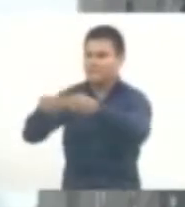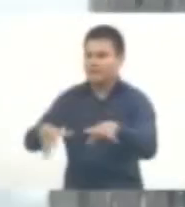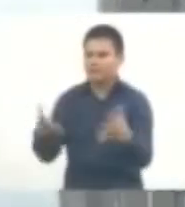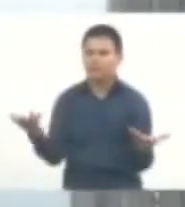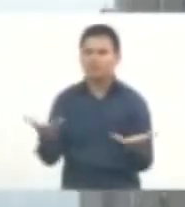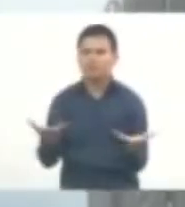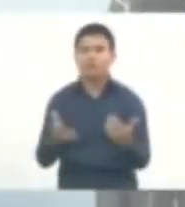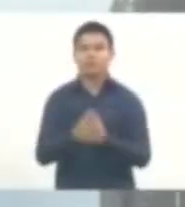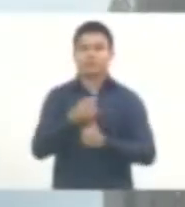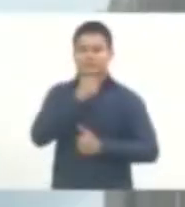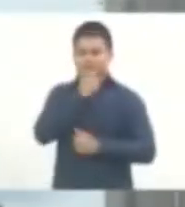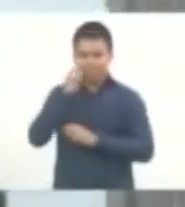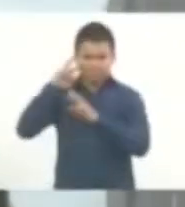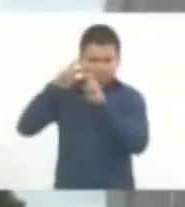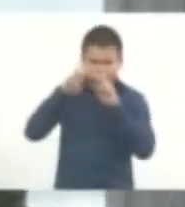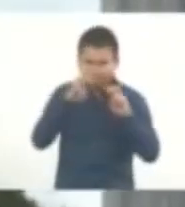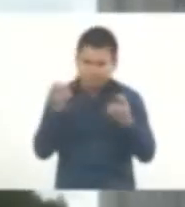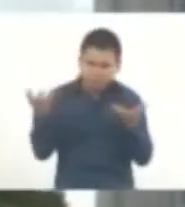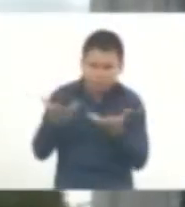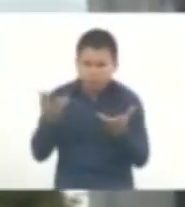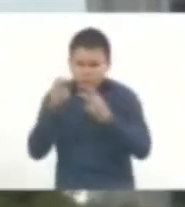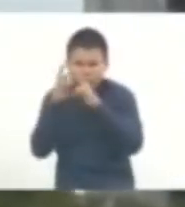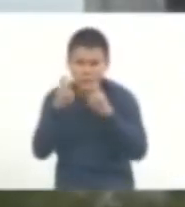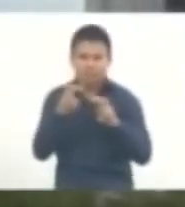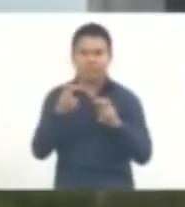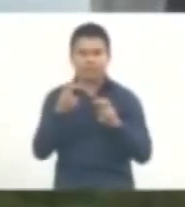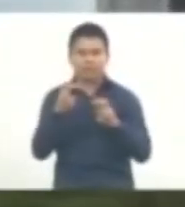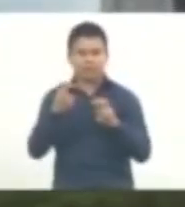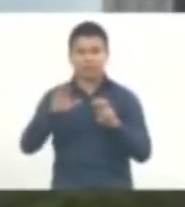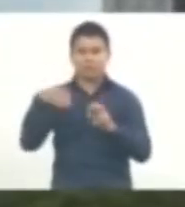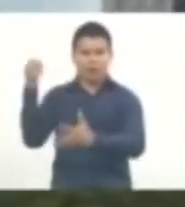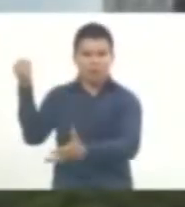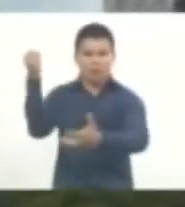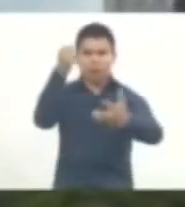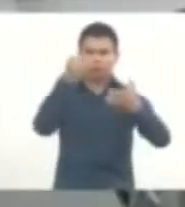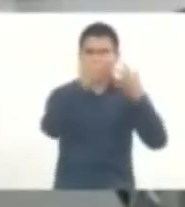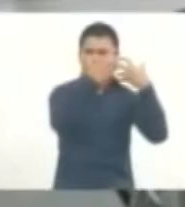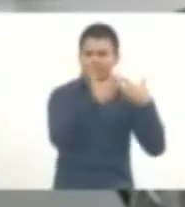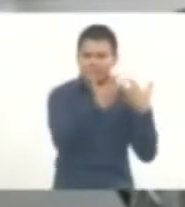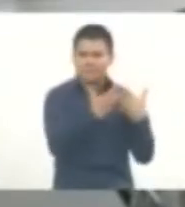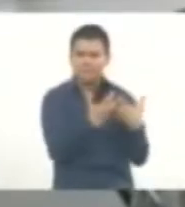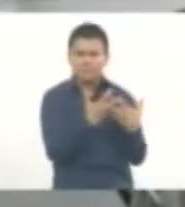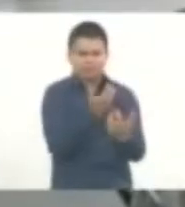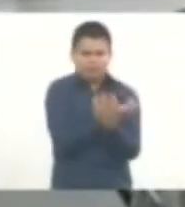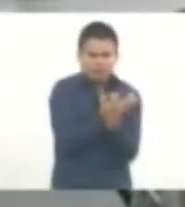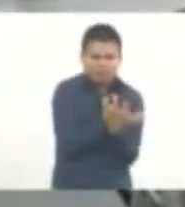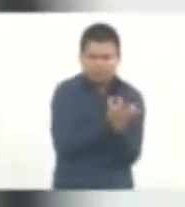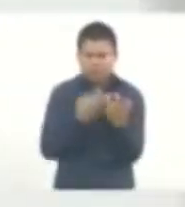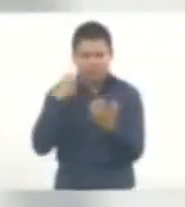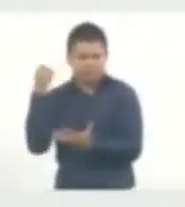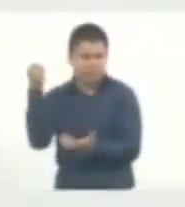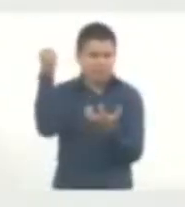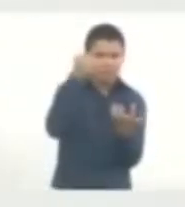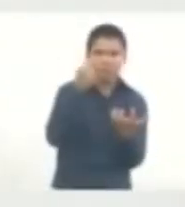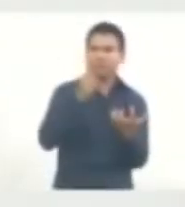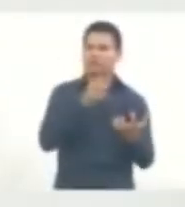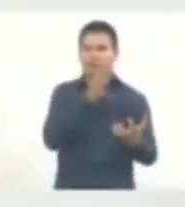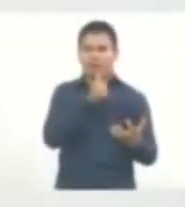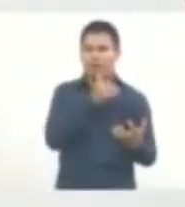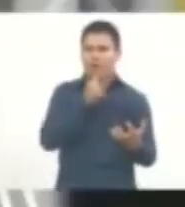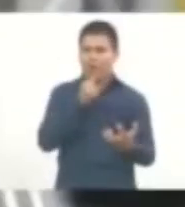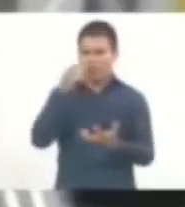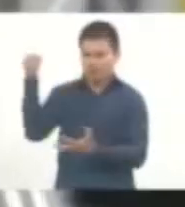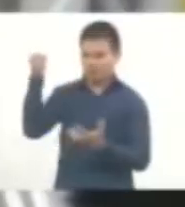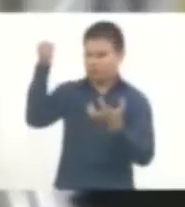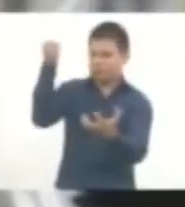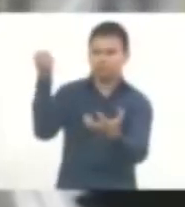Público, el dinero debió ser invertido en el desarrollo de proyectos científicos por parte de los jóvenes colombianos. Fueron destinados a un asadero de